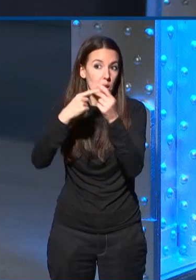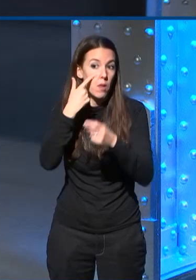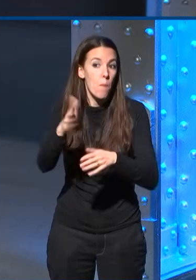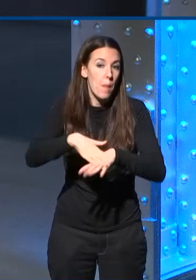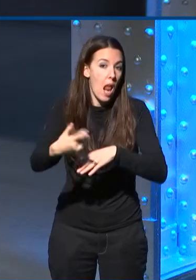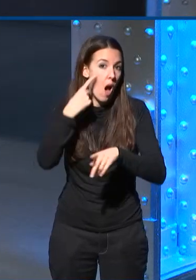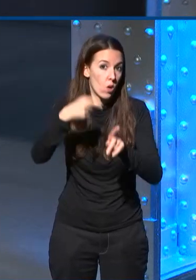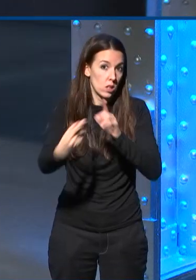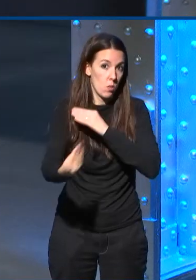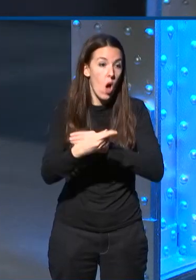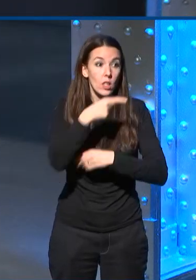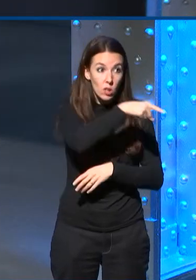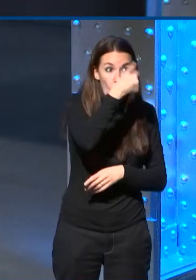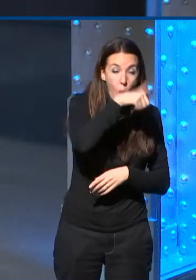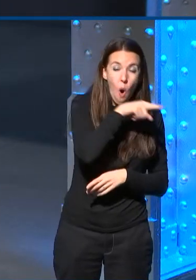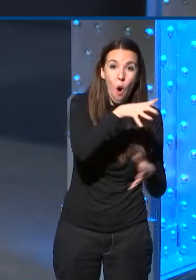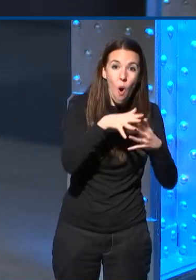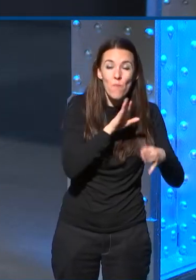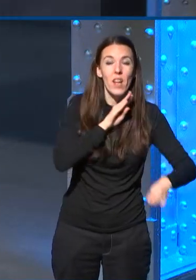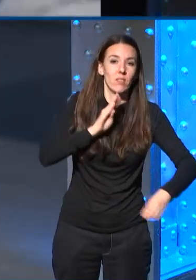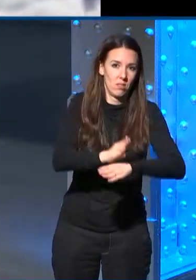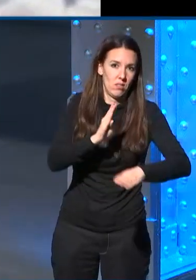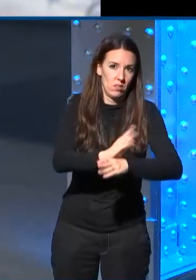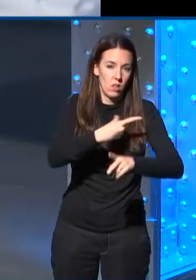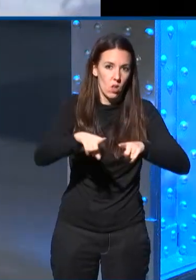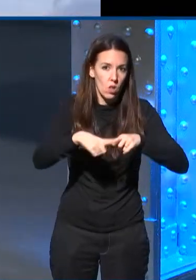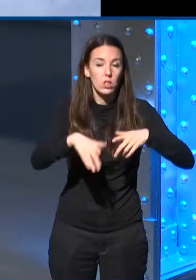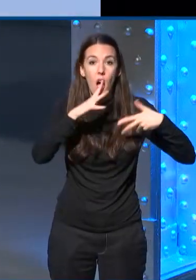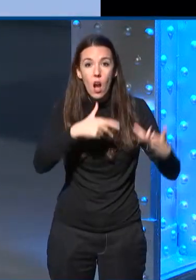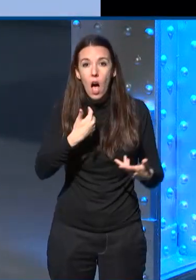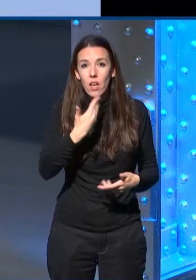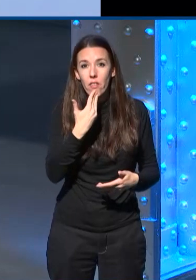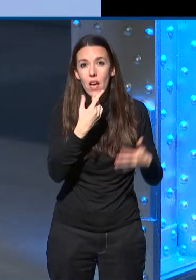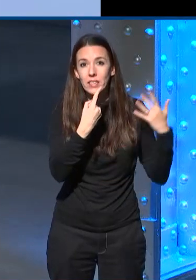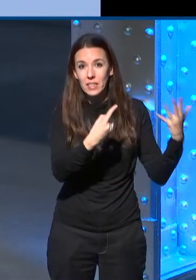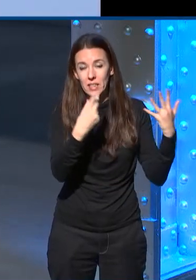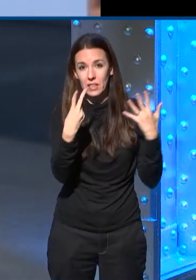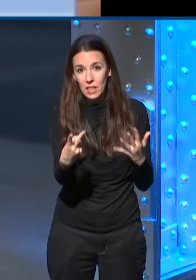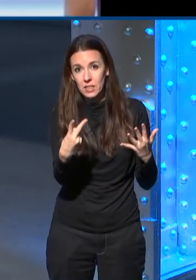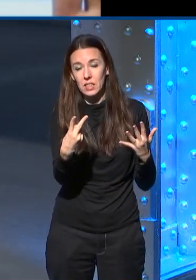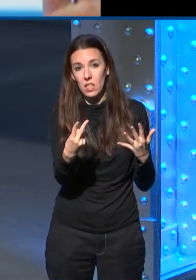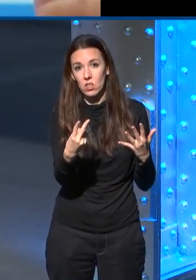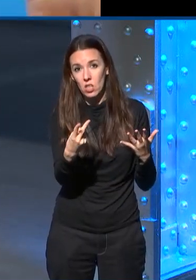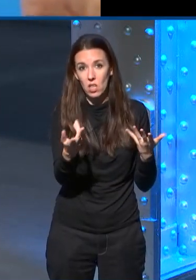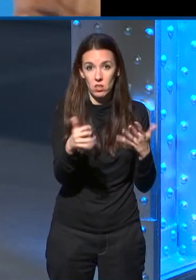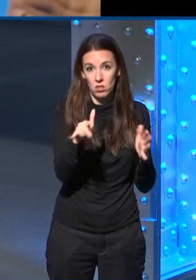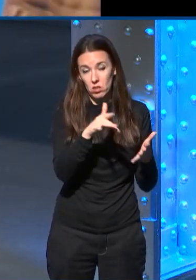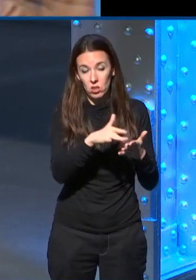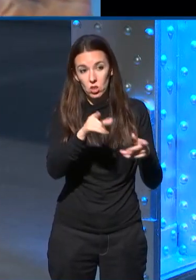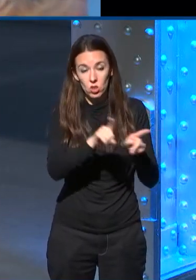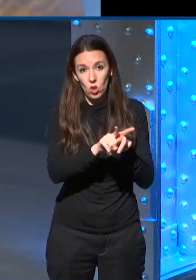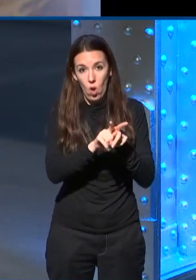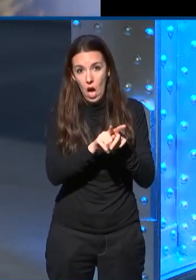invirtiendo en muchas cosas. Richard Branson, pues tiene ahora 67 años, este vídeo tiene unos meses cuando lo